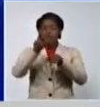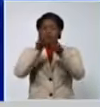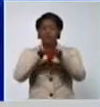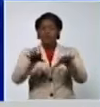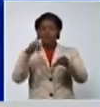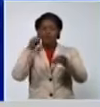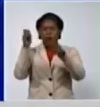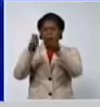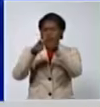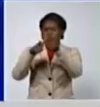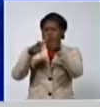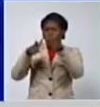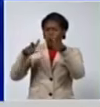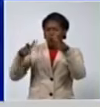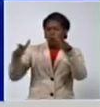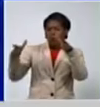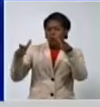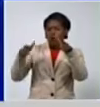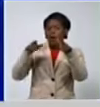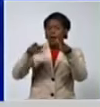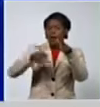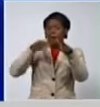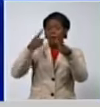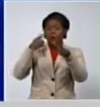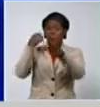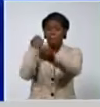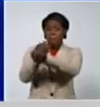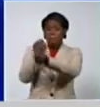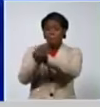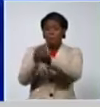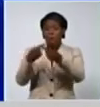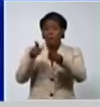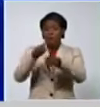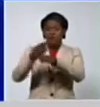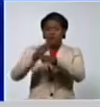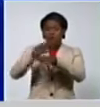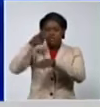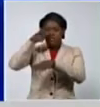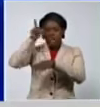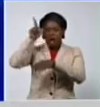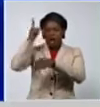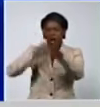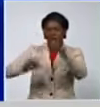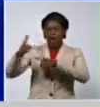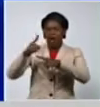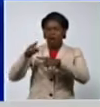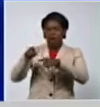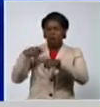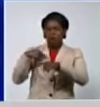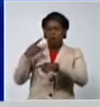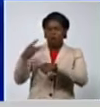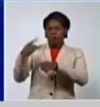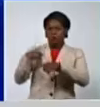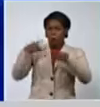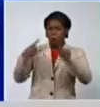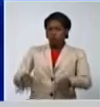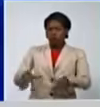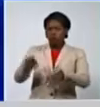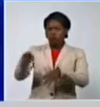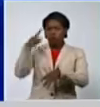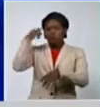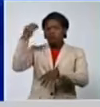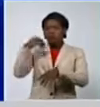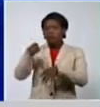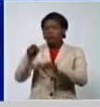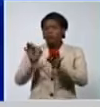peligrosa", y entre comillas pone "el diablo ya está aquí". Así dice. Más adelante en este artículo se habla de que